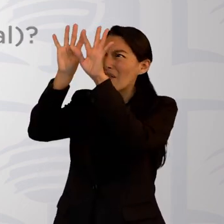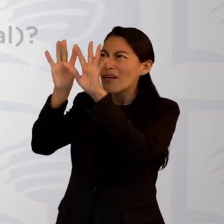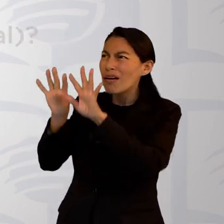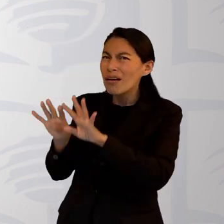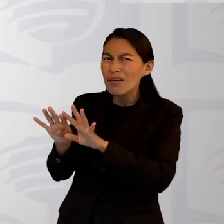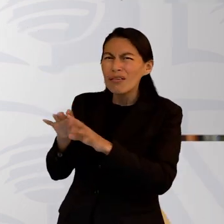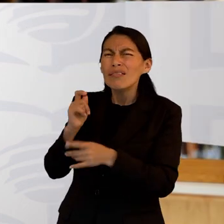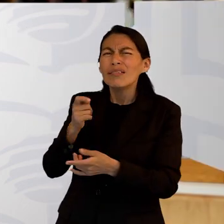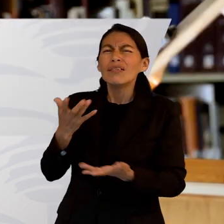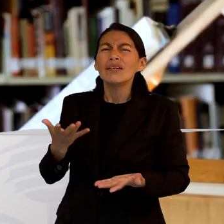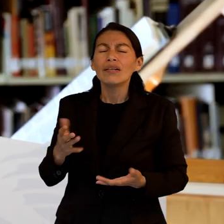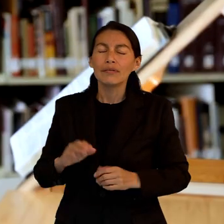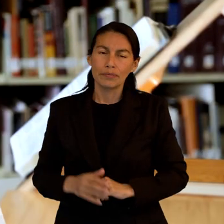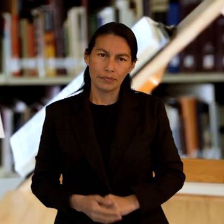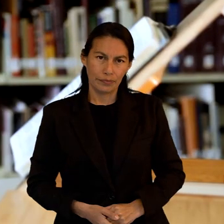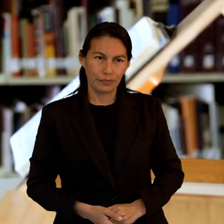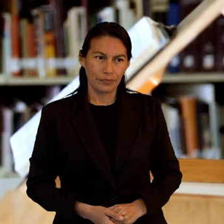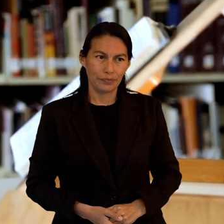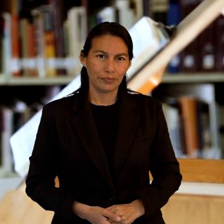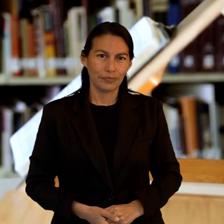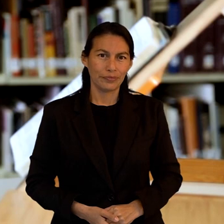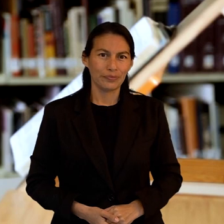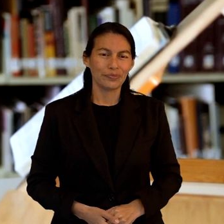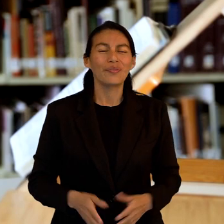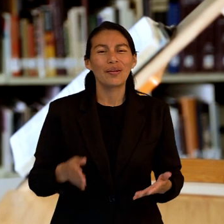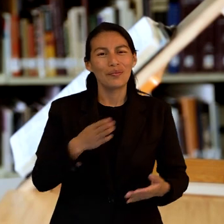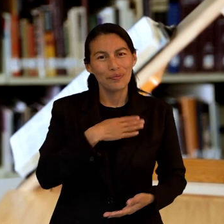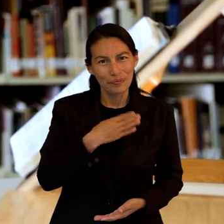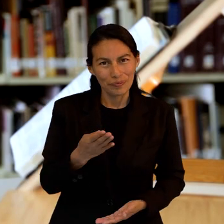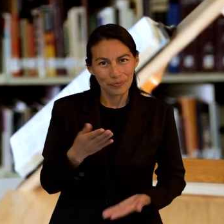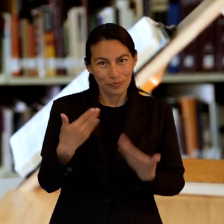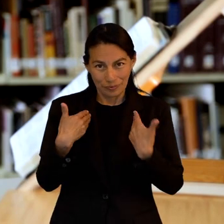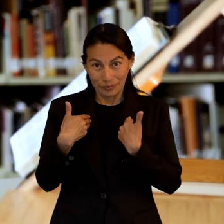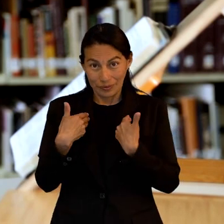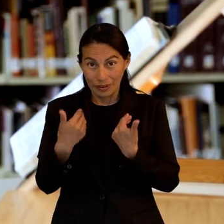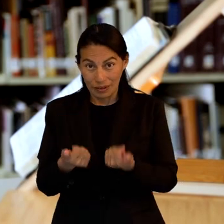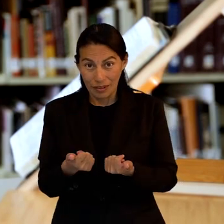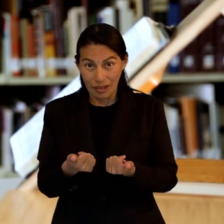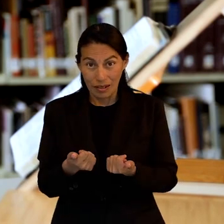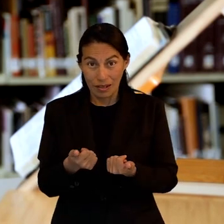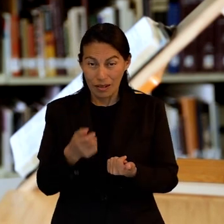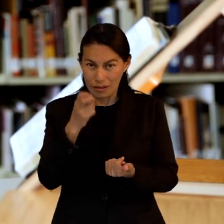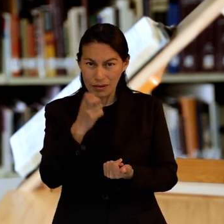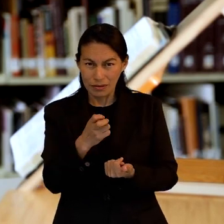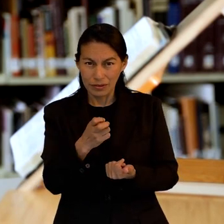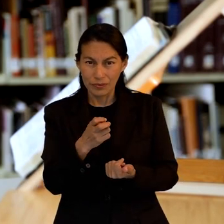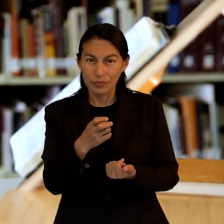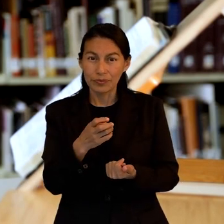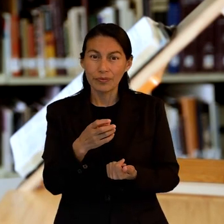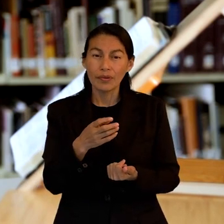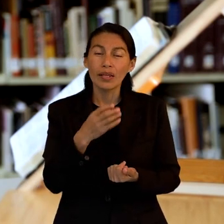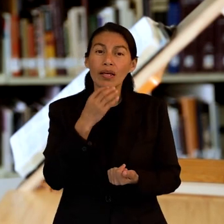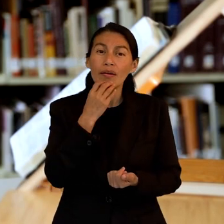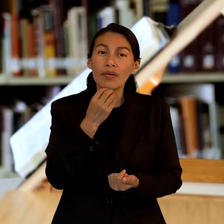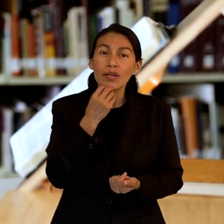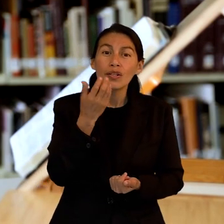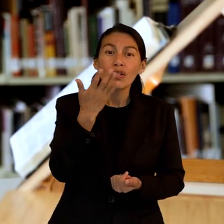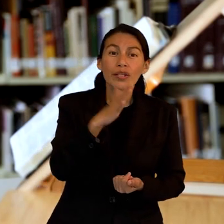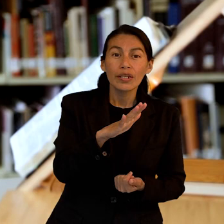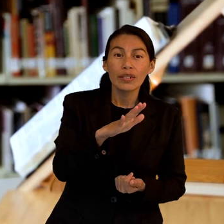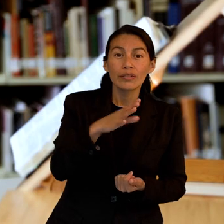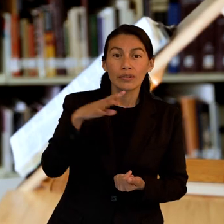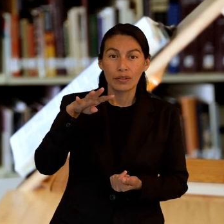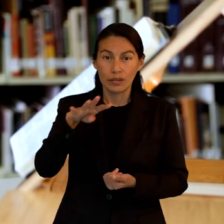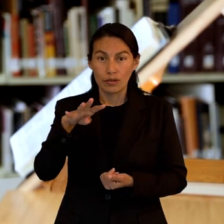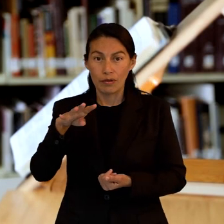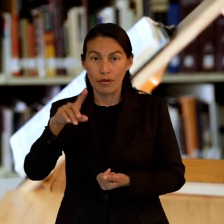celestial para poder entender está esta declaración de hebreos